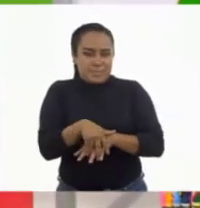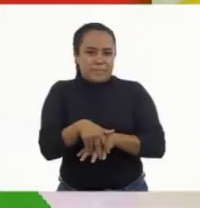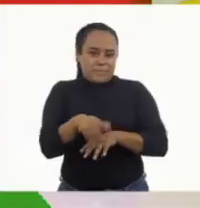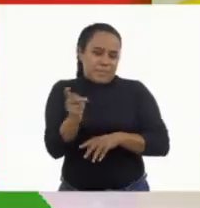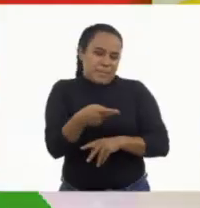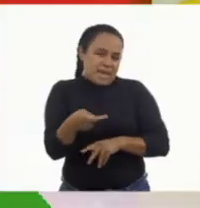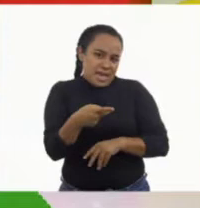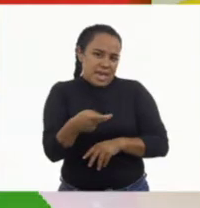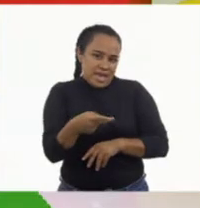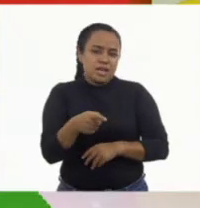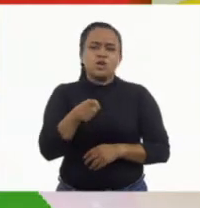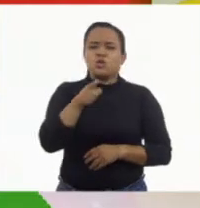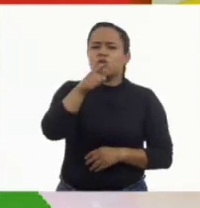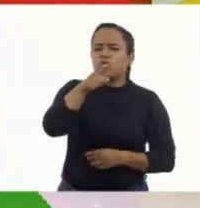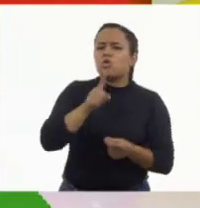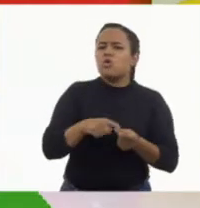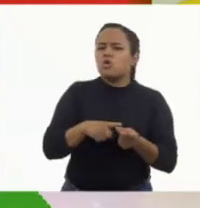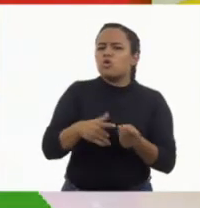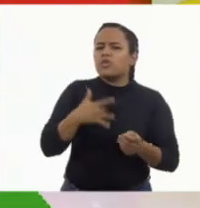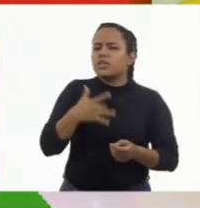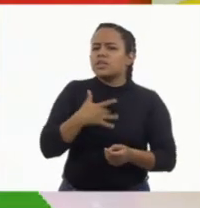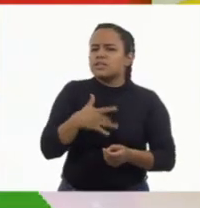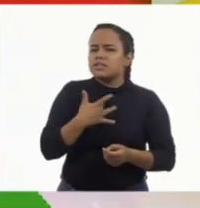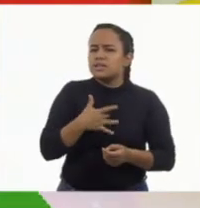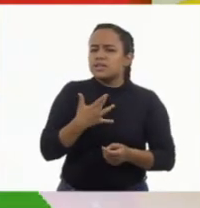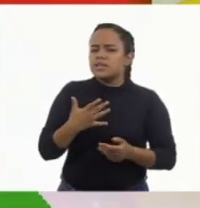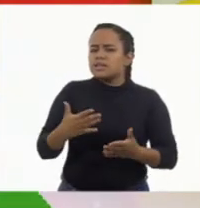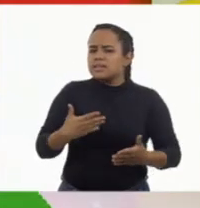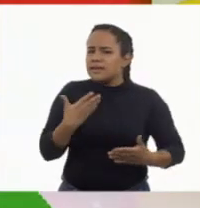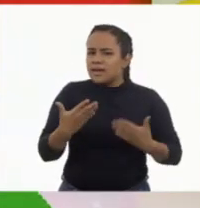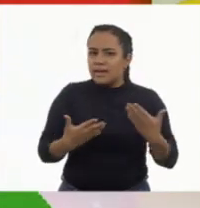sientes? A ver.